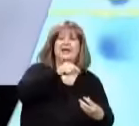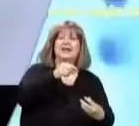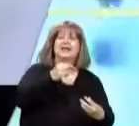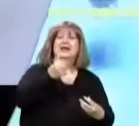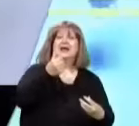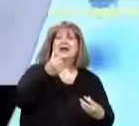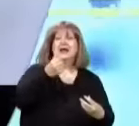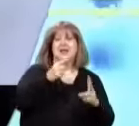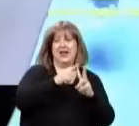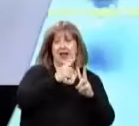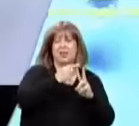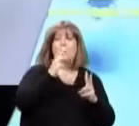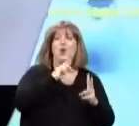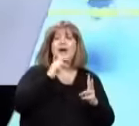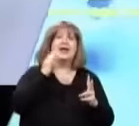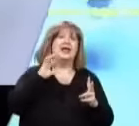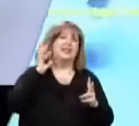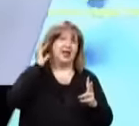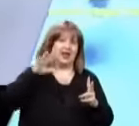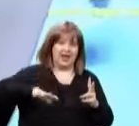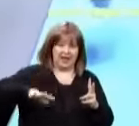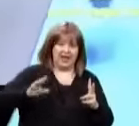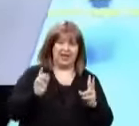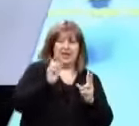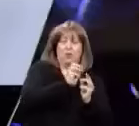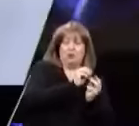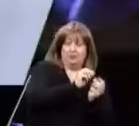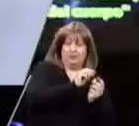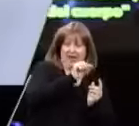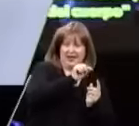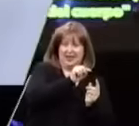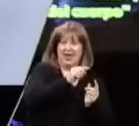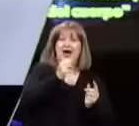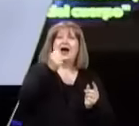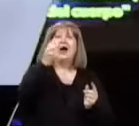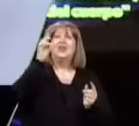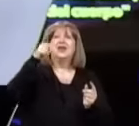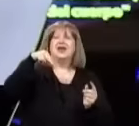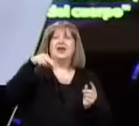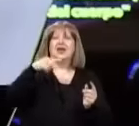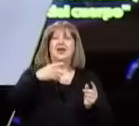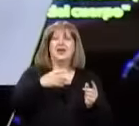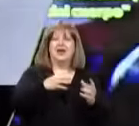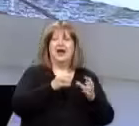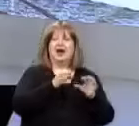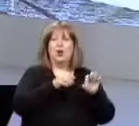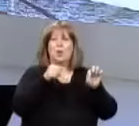madre y del niño en uno de estos elementos. Es terrible, ¿no? Porque uno se imagina ya de solo esa situación. Y de